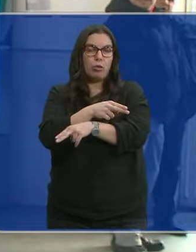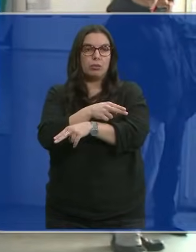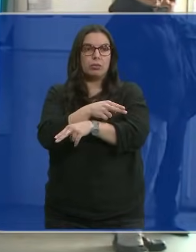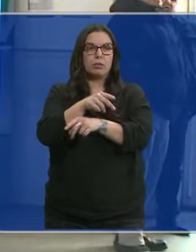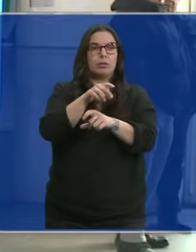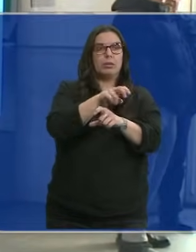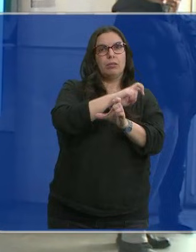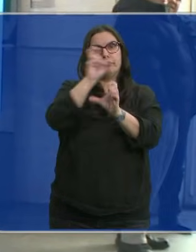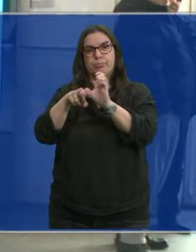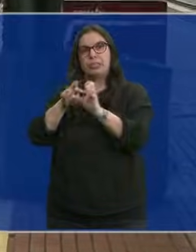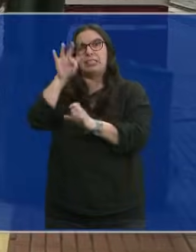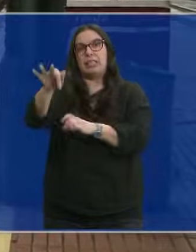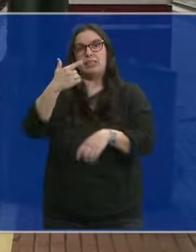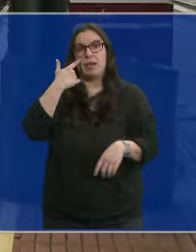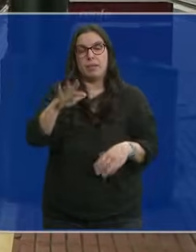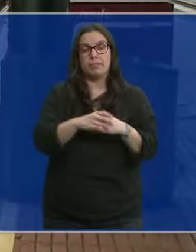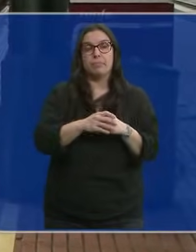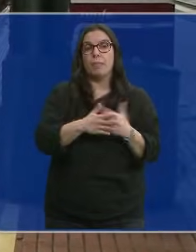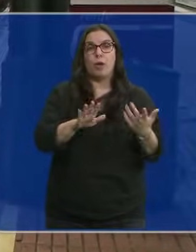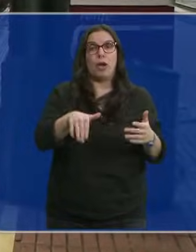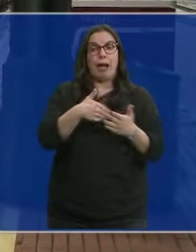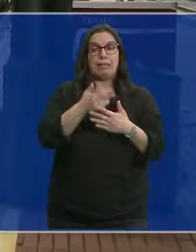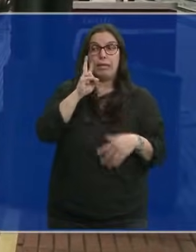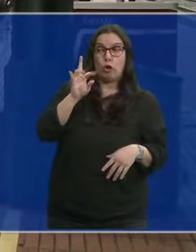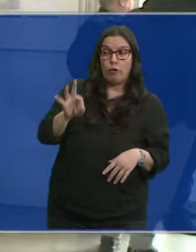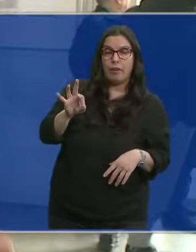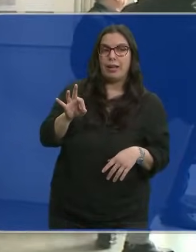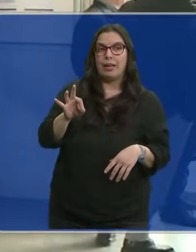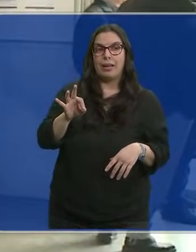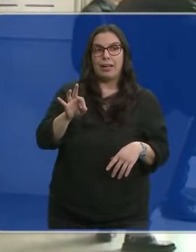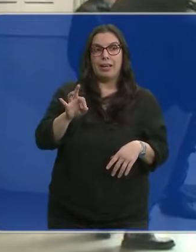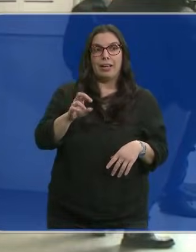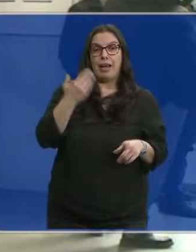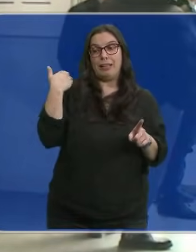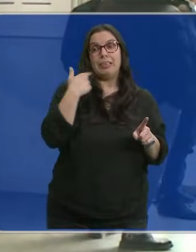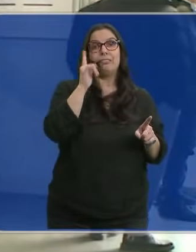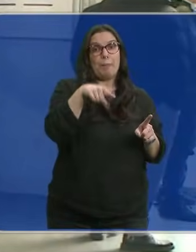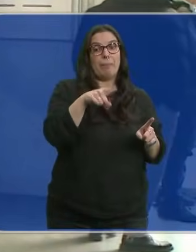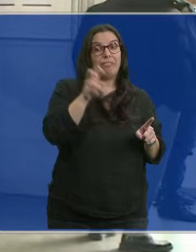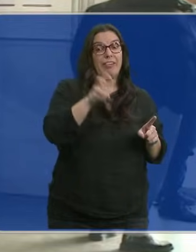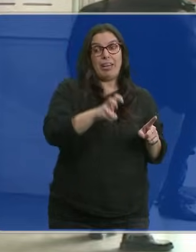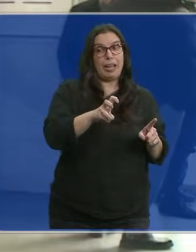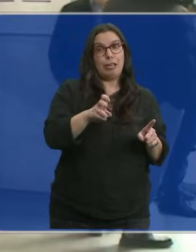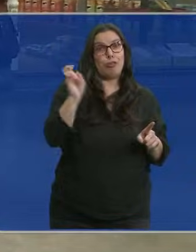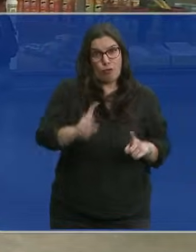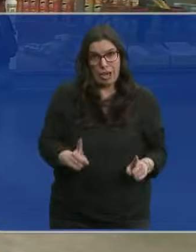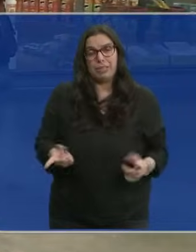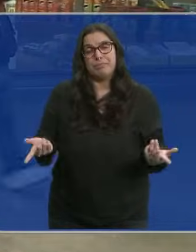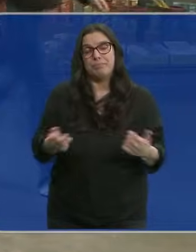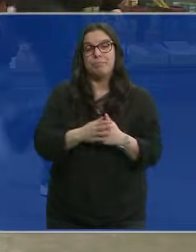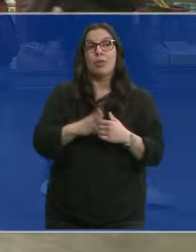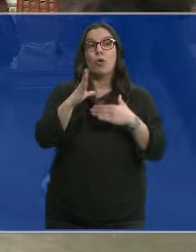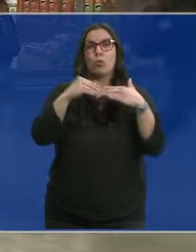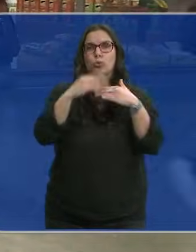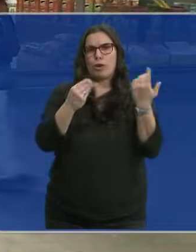han reubicado a ver en el siguiente. Eso sí, hasta que no lo vean llegar. Pero el otro también llegaba y no ha llegado, entonces no sé. Los